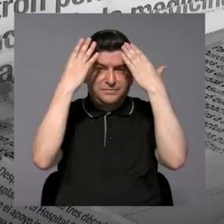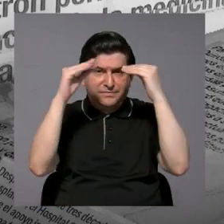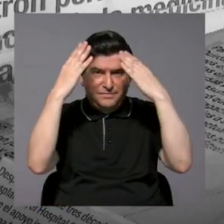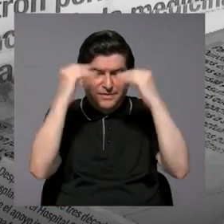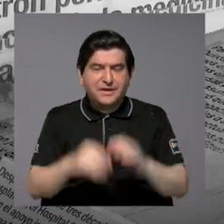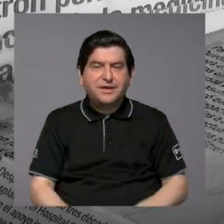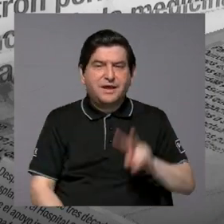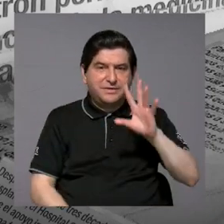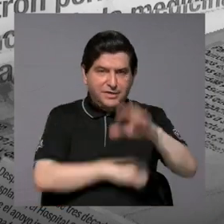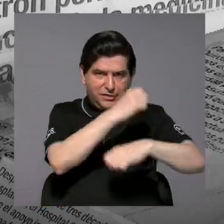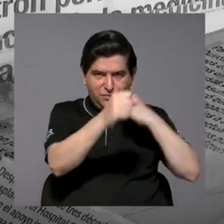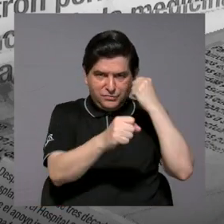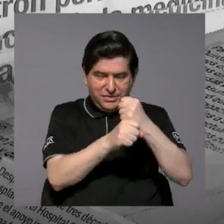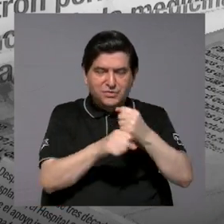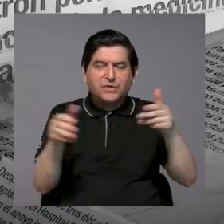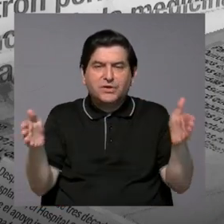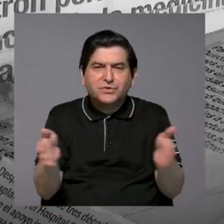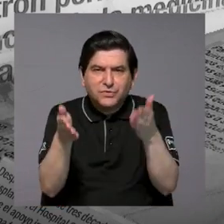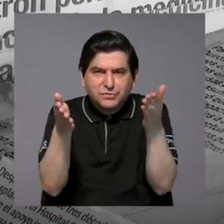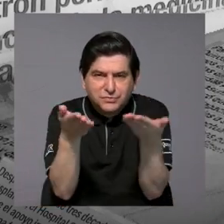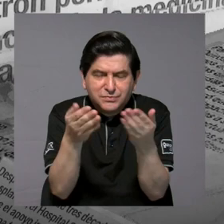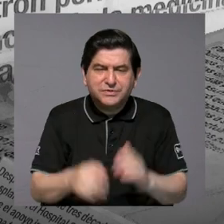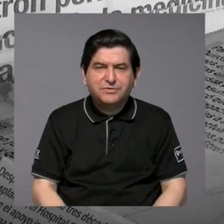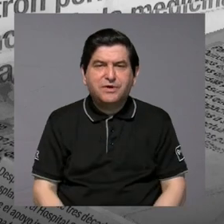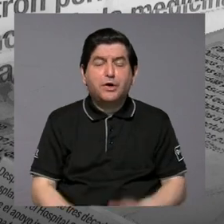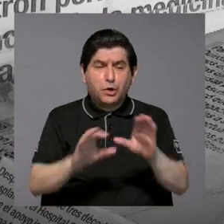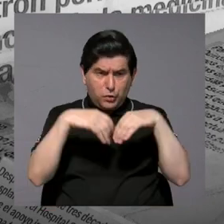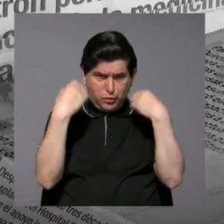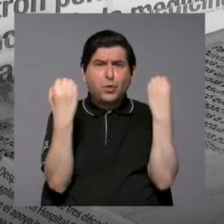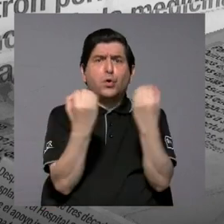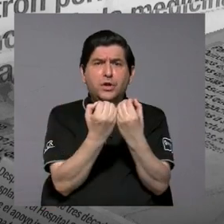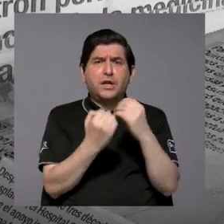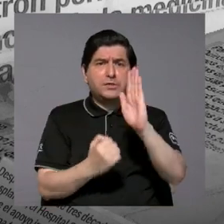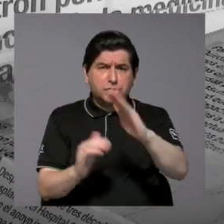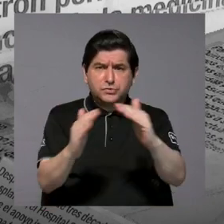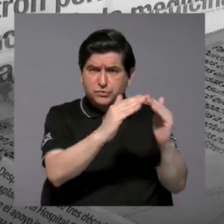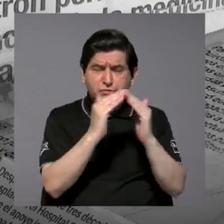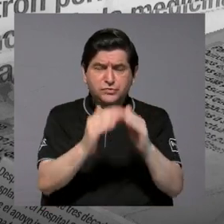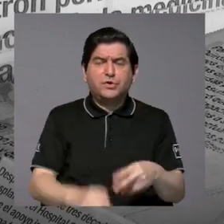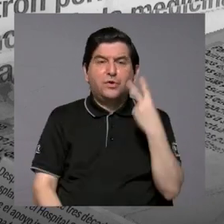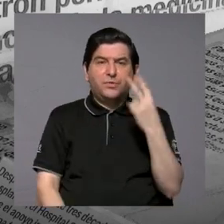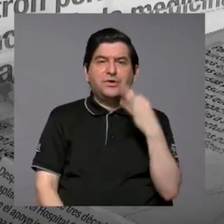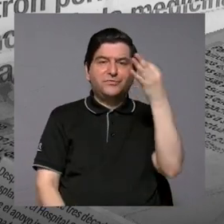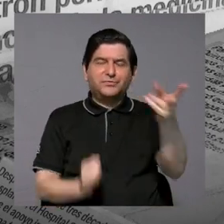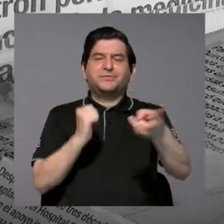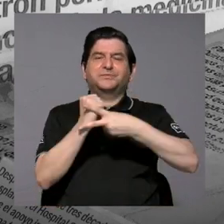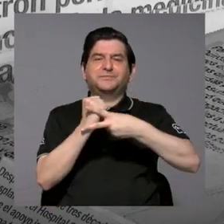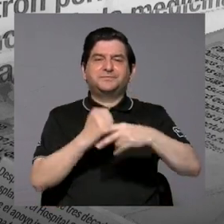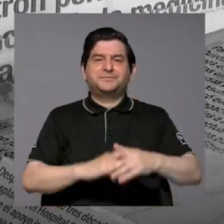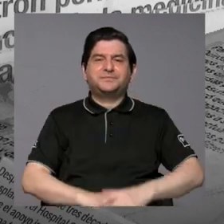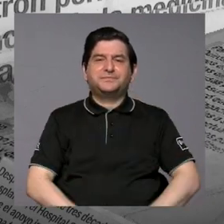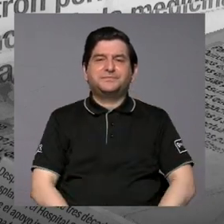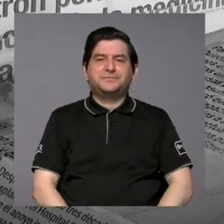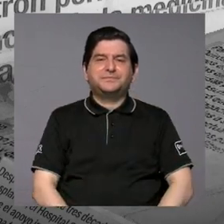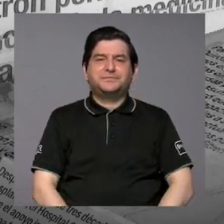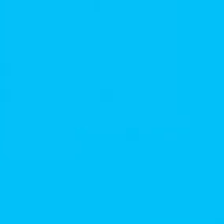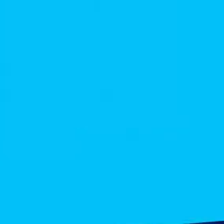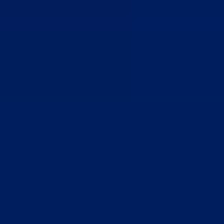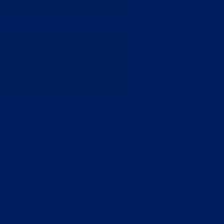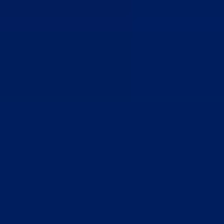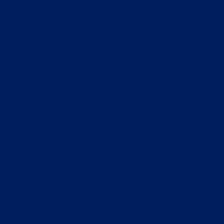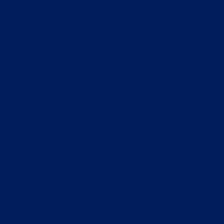el este informe de estos 25 años los motiven para organizarse en sus comunidades nos vemos la próxima